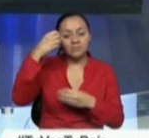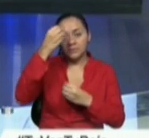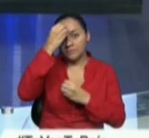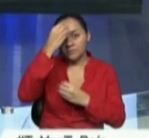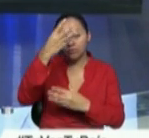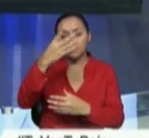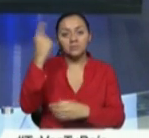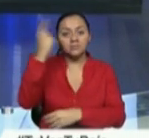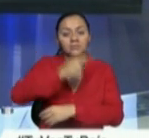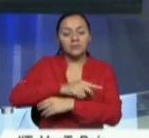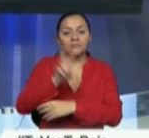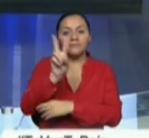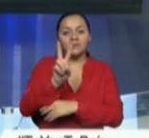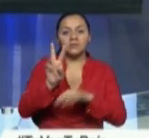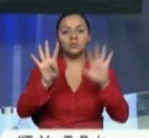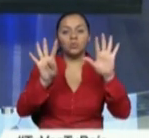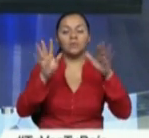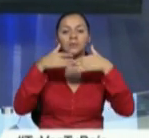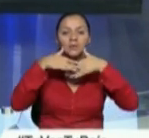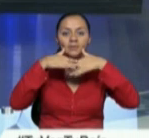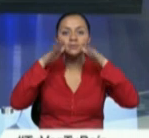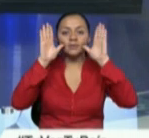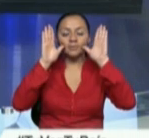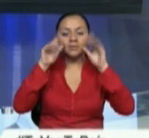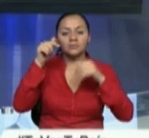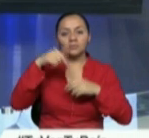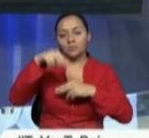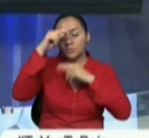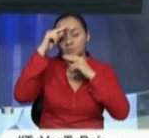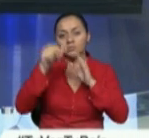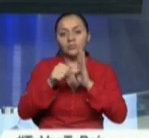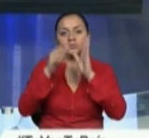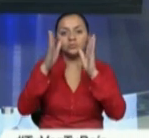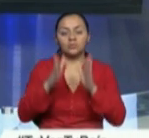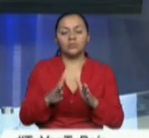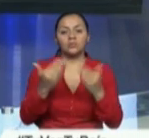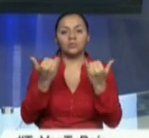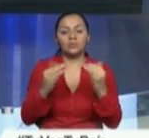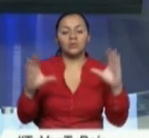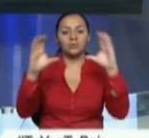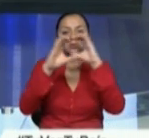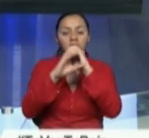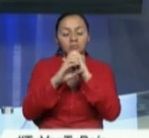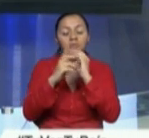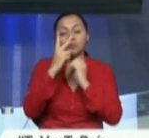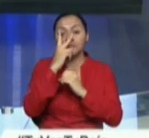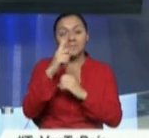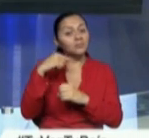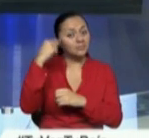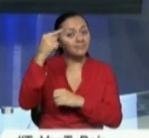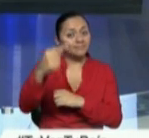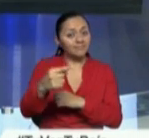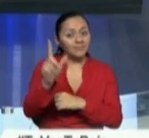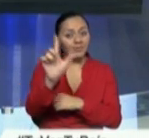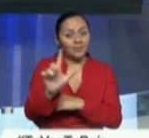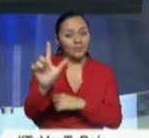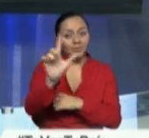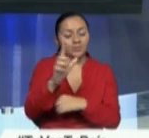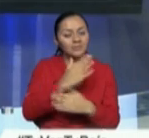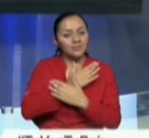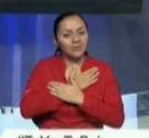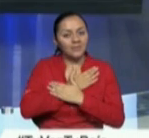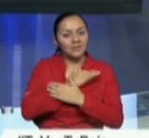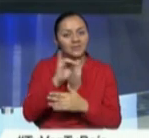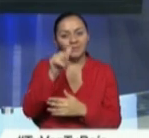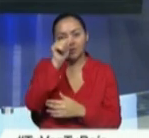día de este viernes 9 de diciembre de su noticiero ciudadano emisión estelar nos encontraremos en una nueva cita el día lunes un fuerte abrazo